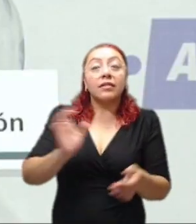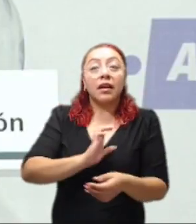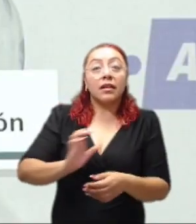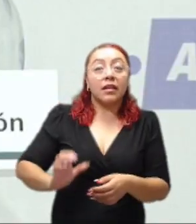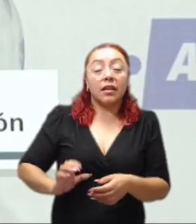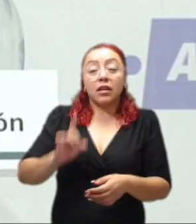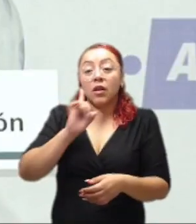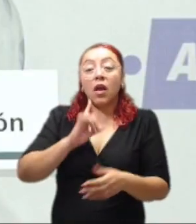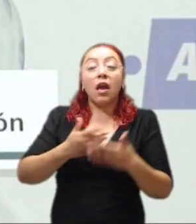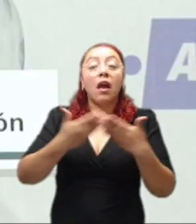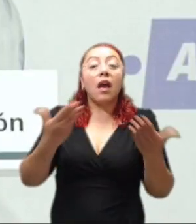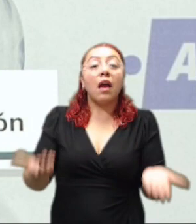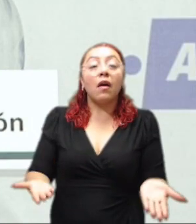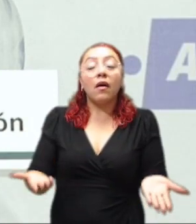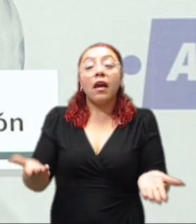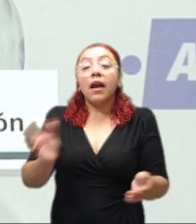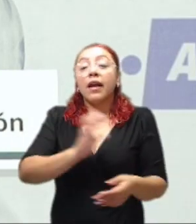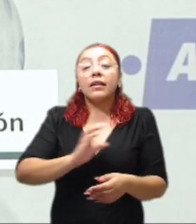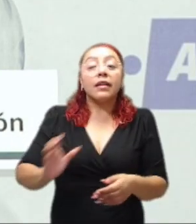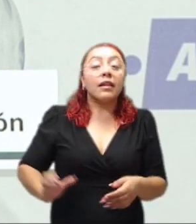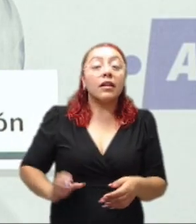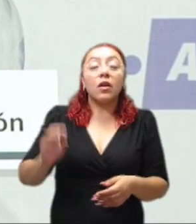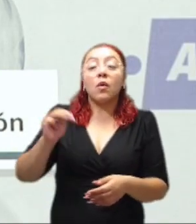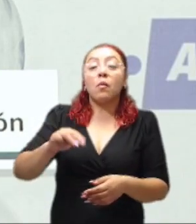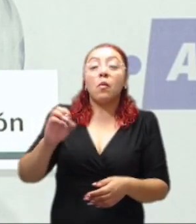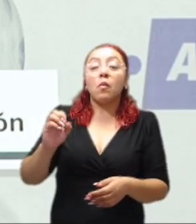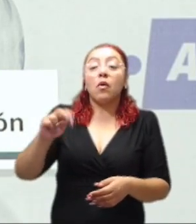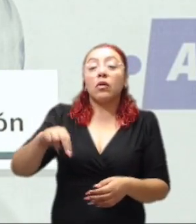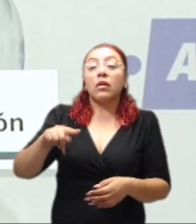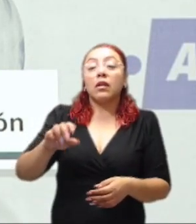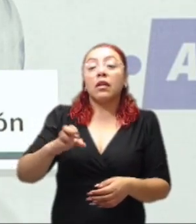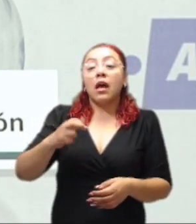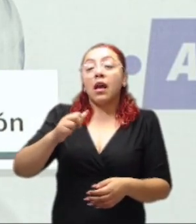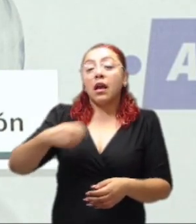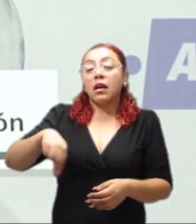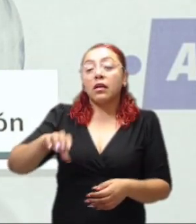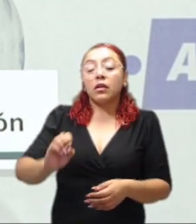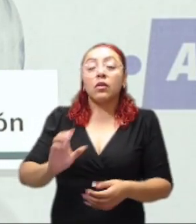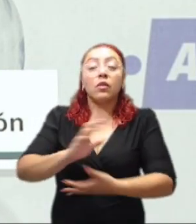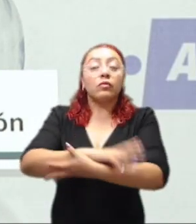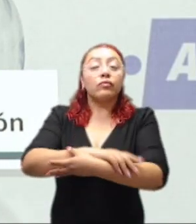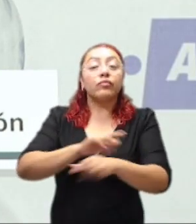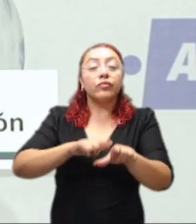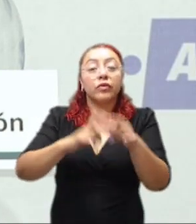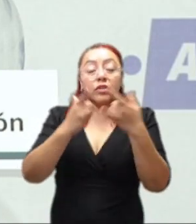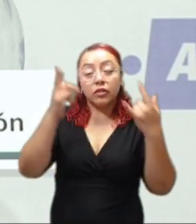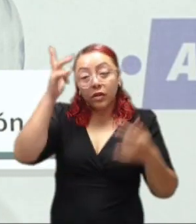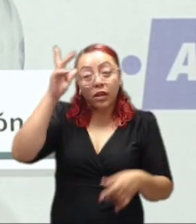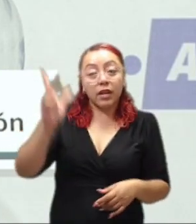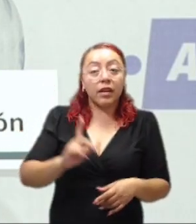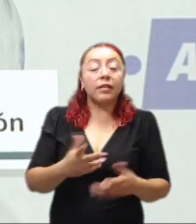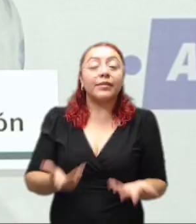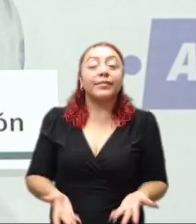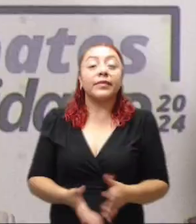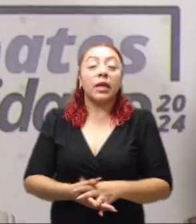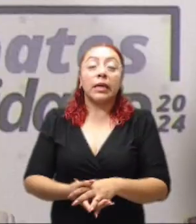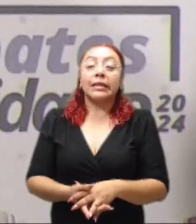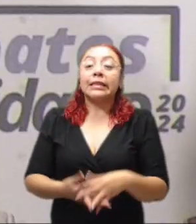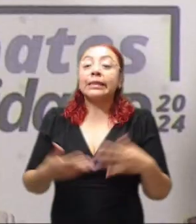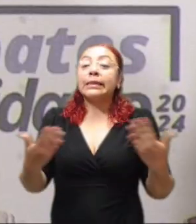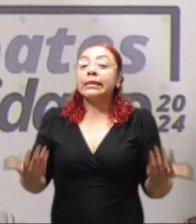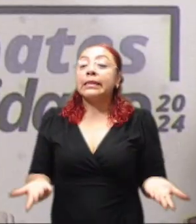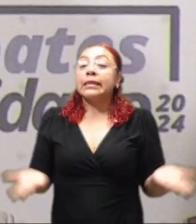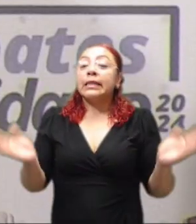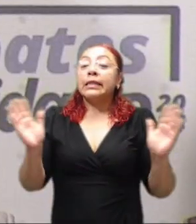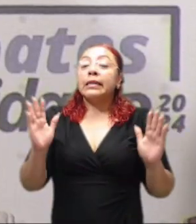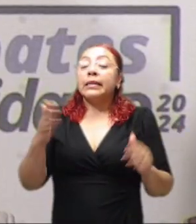doy el uso de la voz al candidato Carlos Montaño de Seguiremos haciendo historia en Hidalgo adelante es importante que la